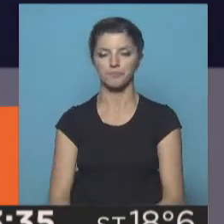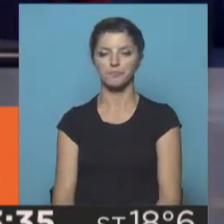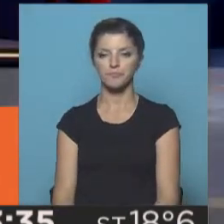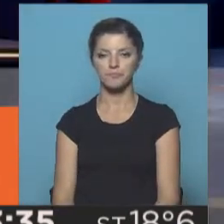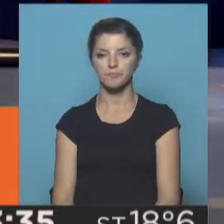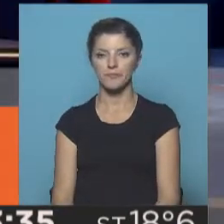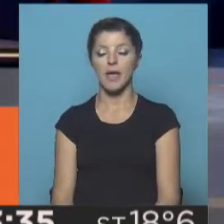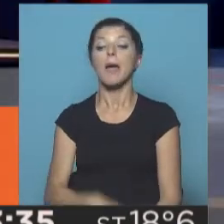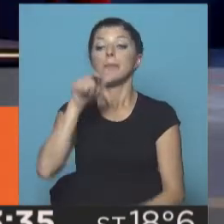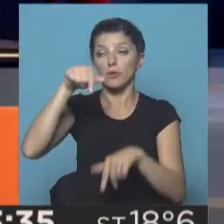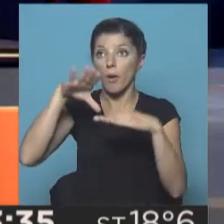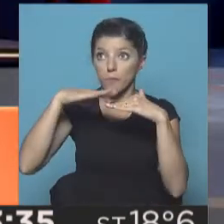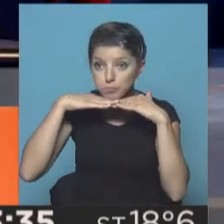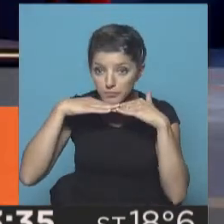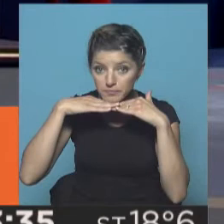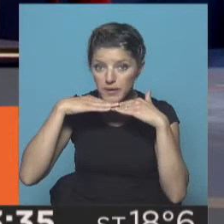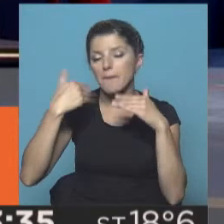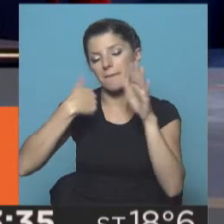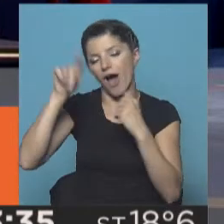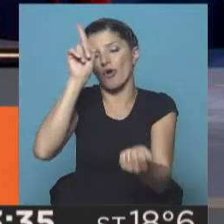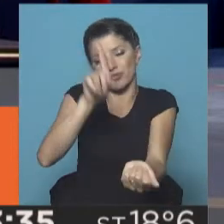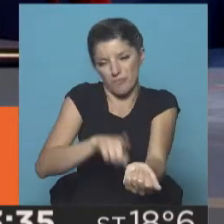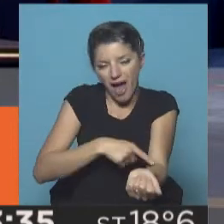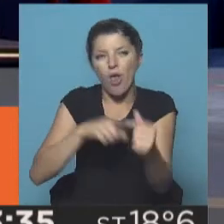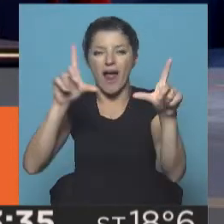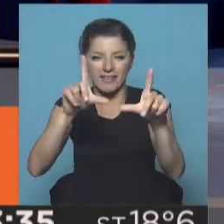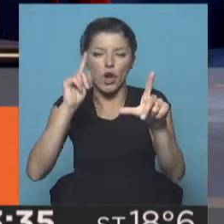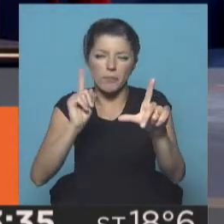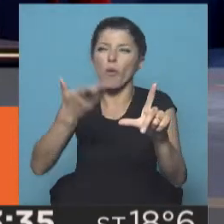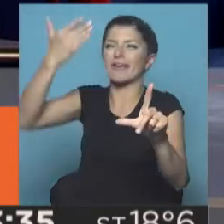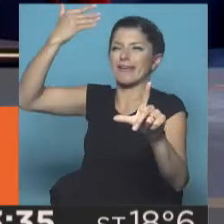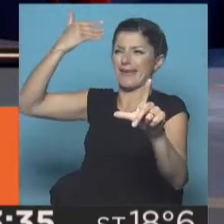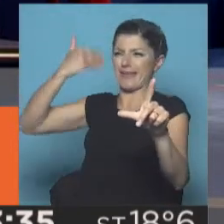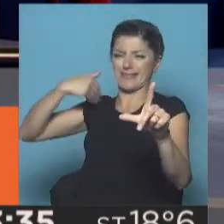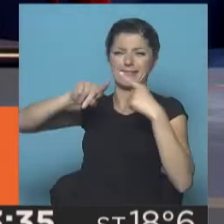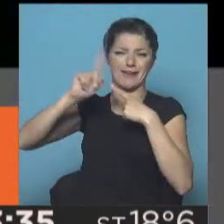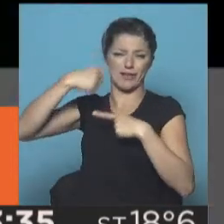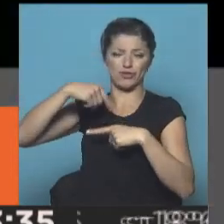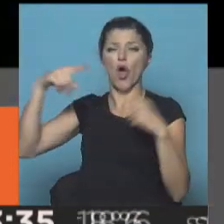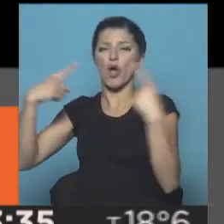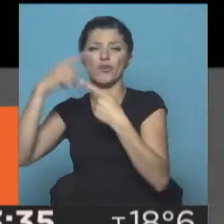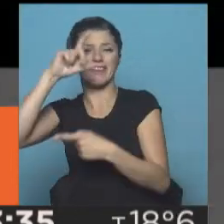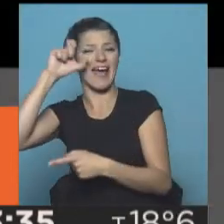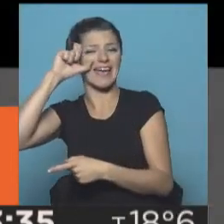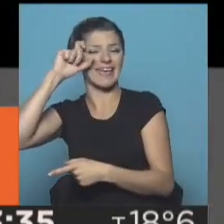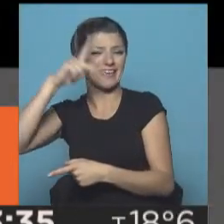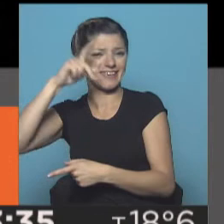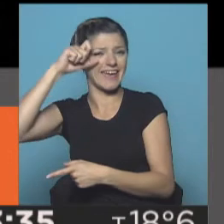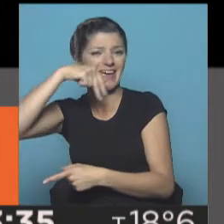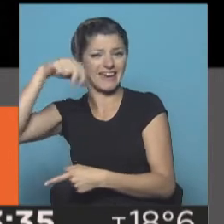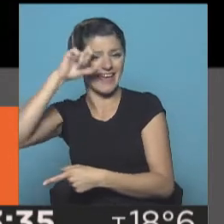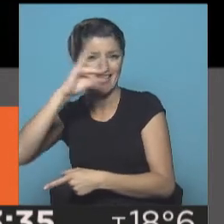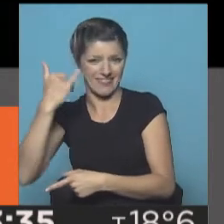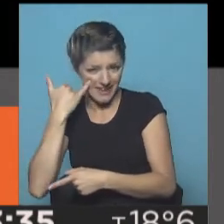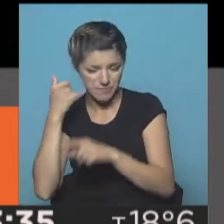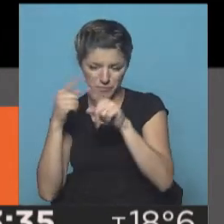espectadores actuales, mucho más habituados a la televisión que aquellos que vieron el cruce Nixon-Kennedy en los 60, el ejemplo más cercano de un debate